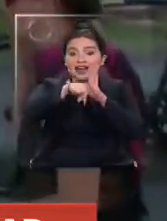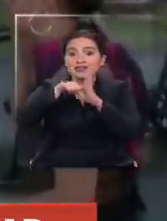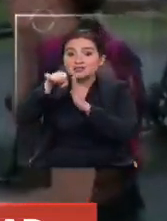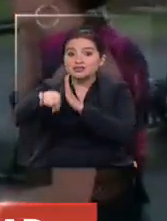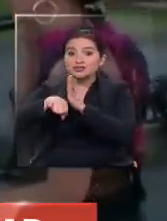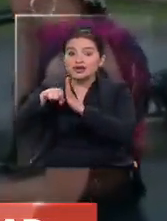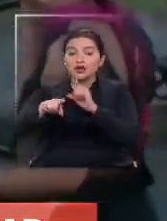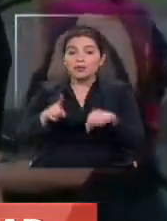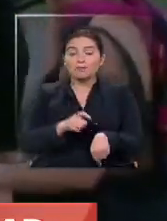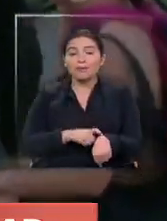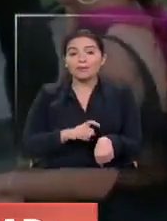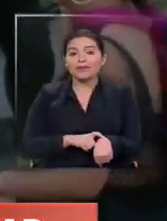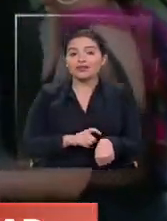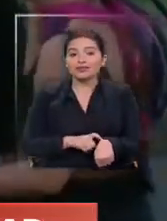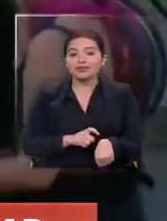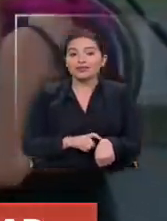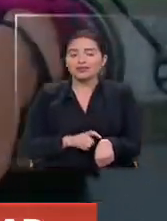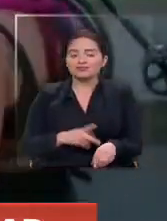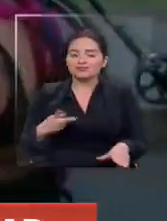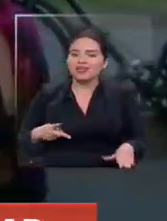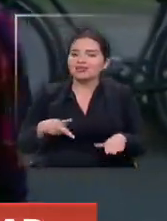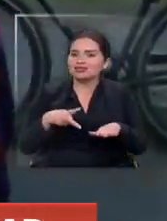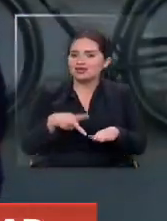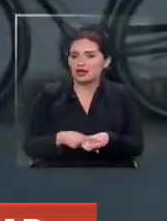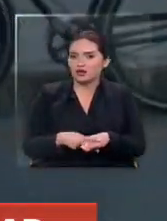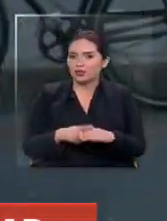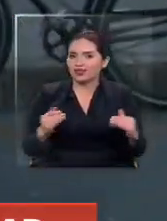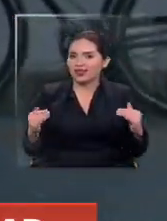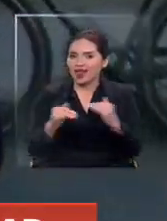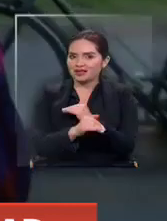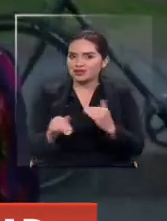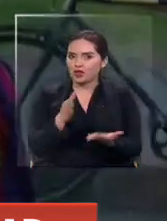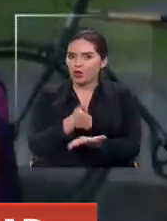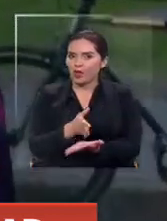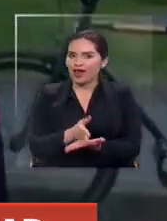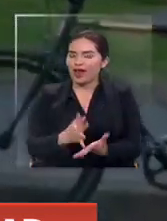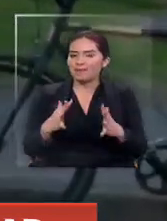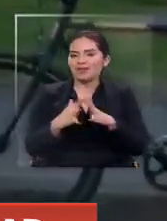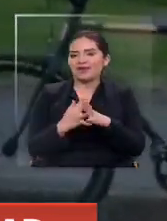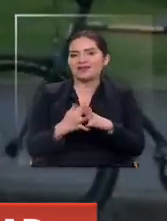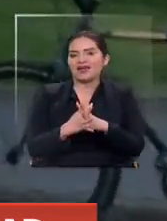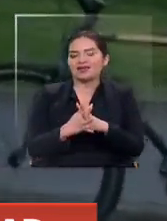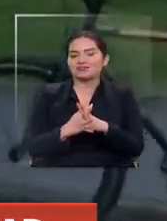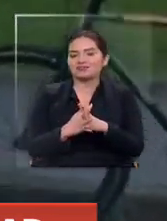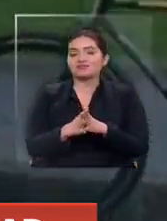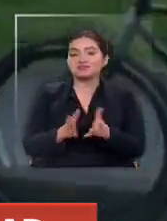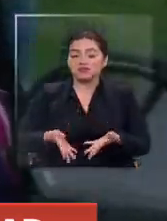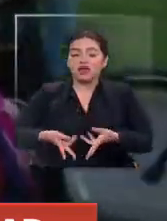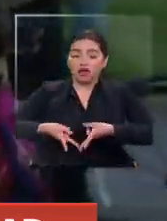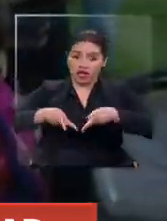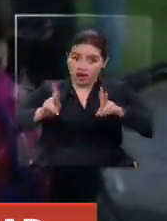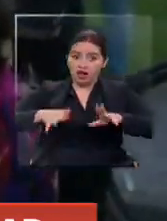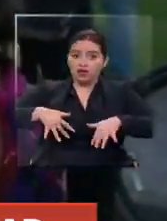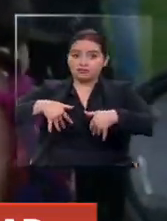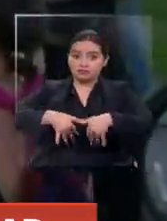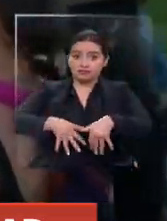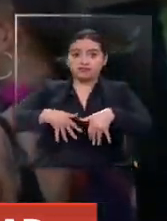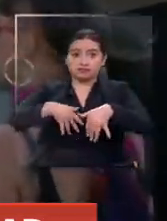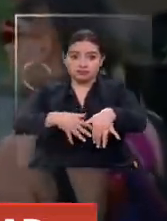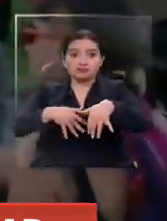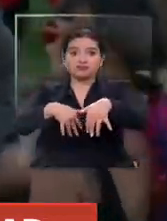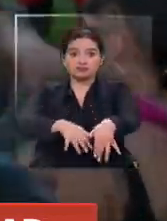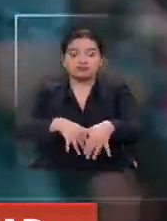fue que en un momento se interrumpió el tránsito acá en la escuela militar. dejaron que avanzara un gran número y